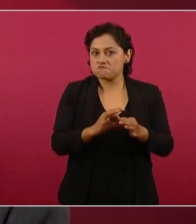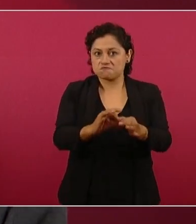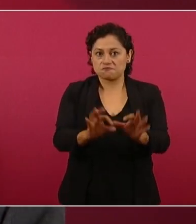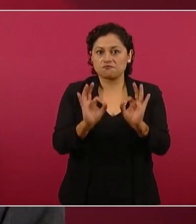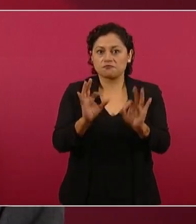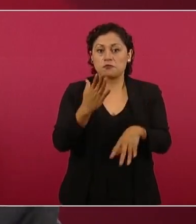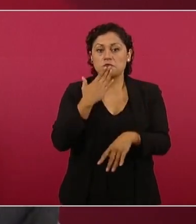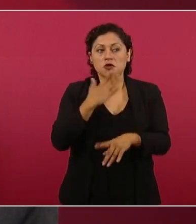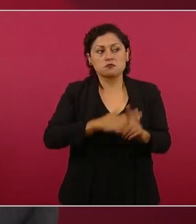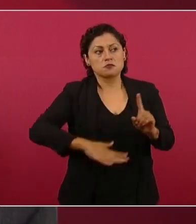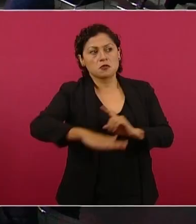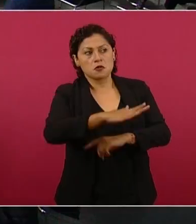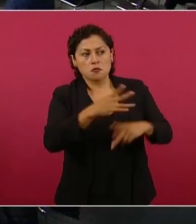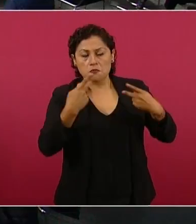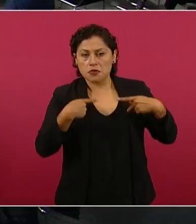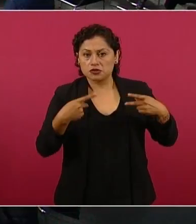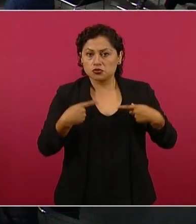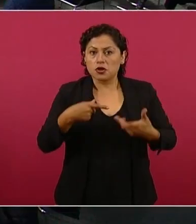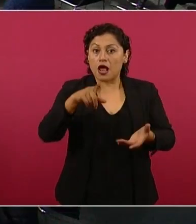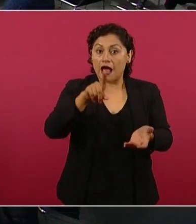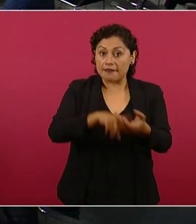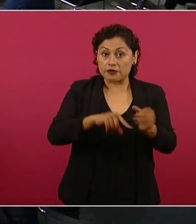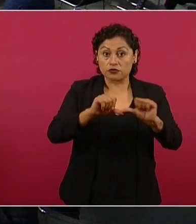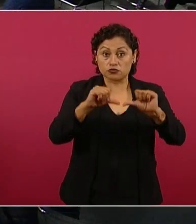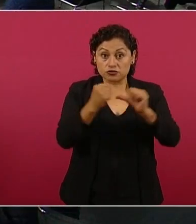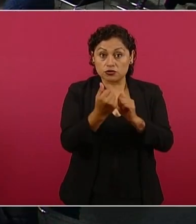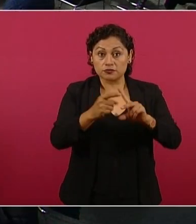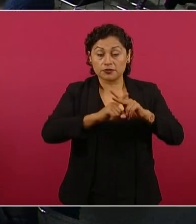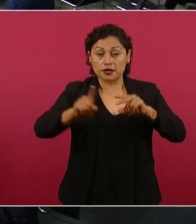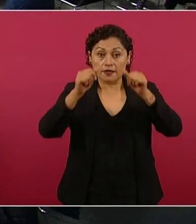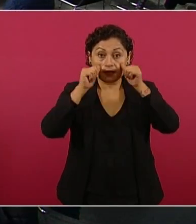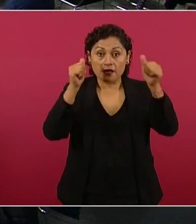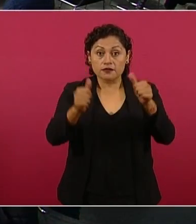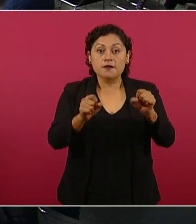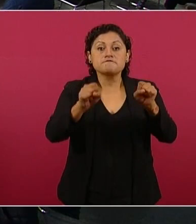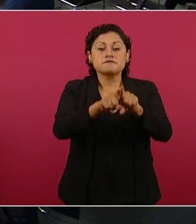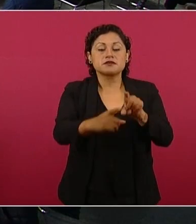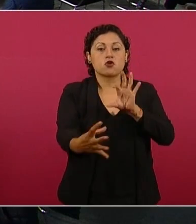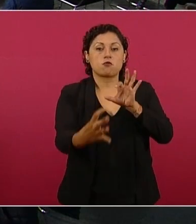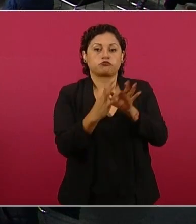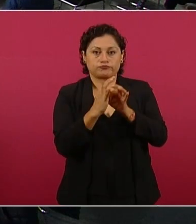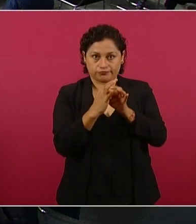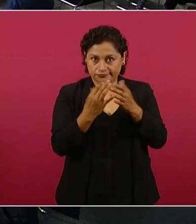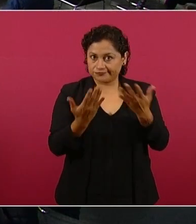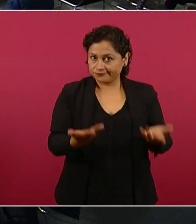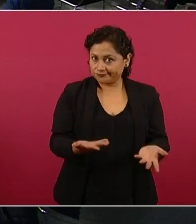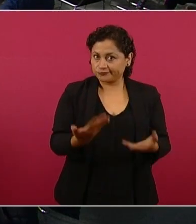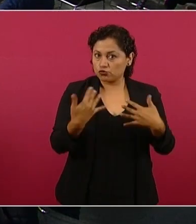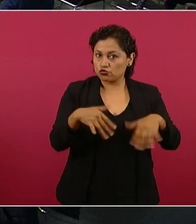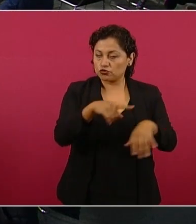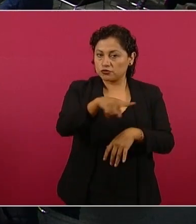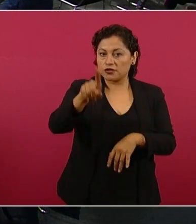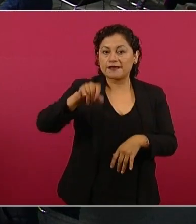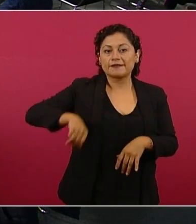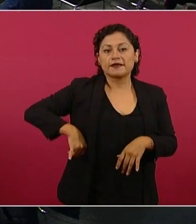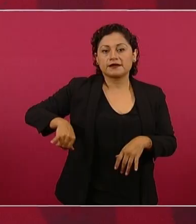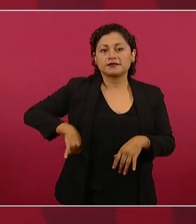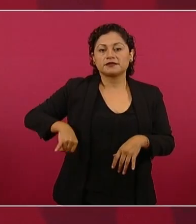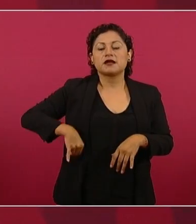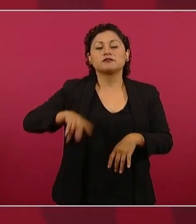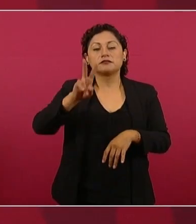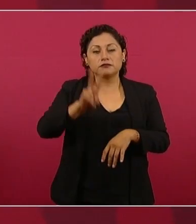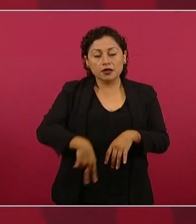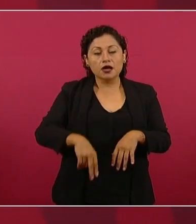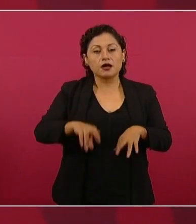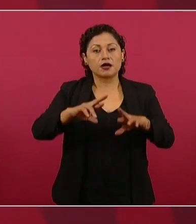parte de asociaciones de migrantes que se han acercado y la verdad que con la red consular se está trabajando para